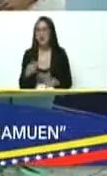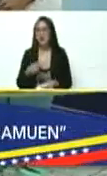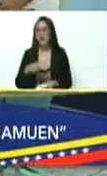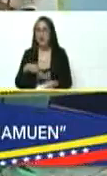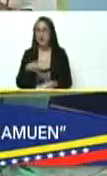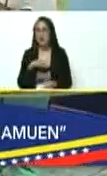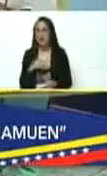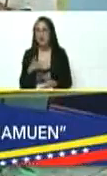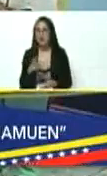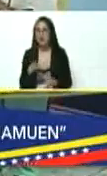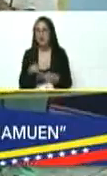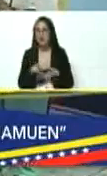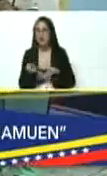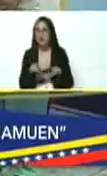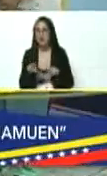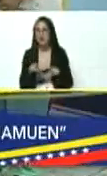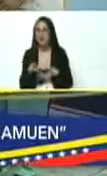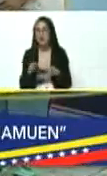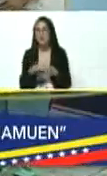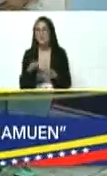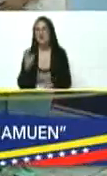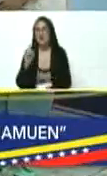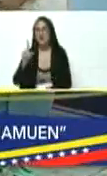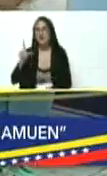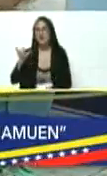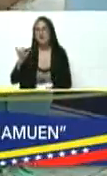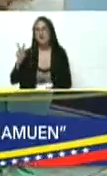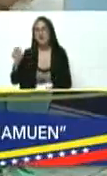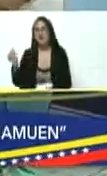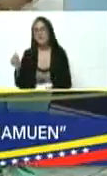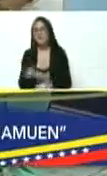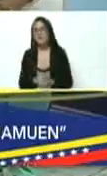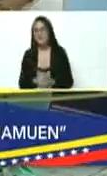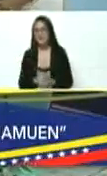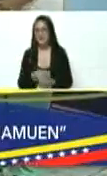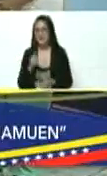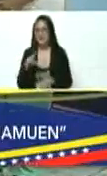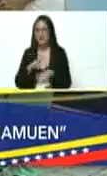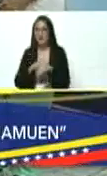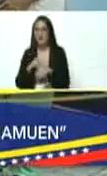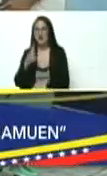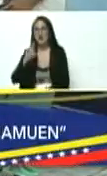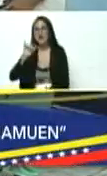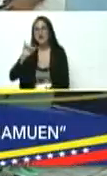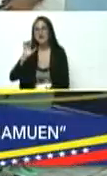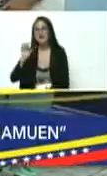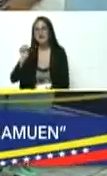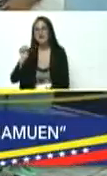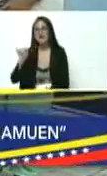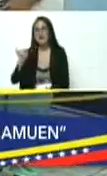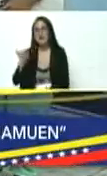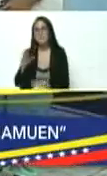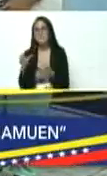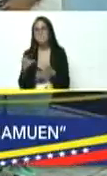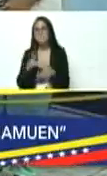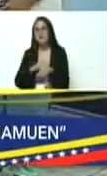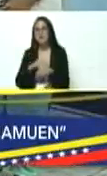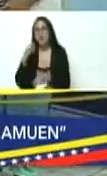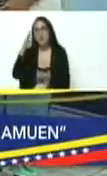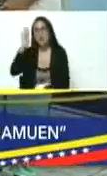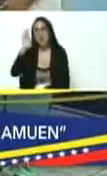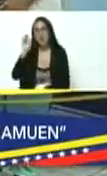coordinadora de la Bricomiles, la compañera Oliva. También la doctora Rixi, los médicos cubanos que también